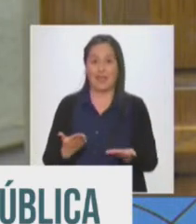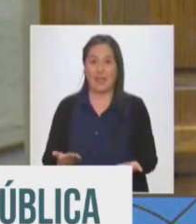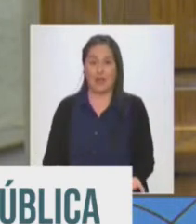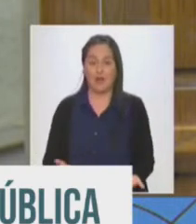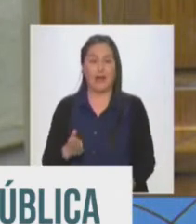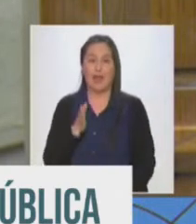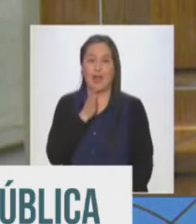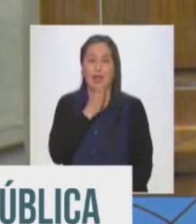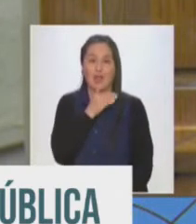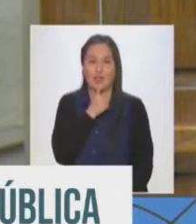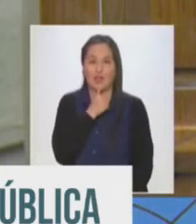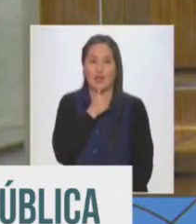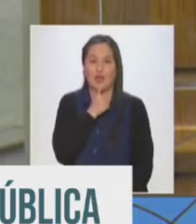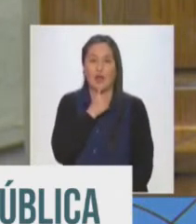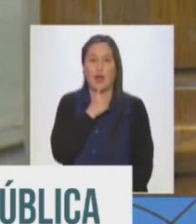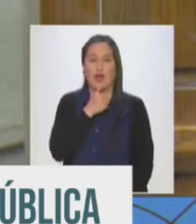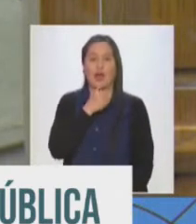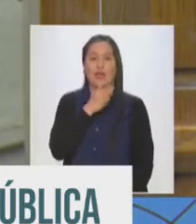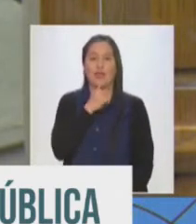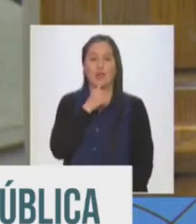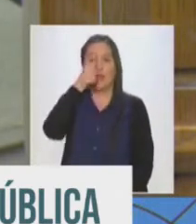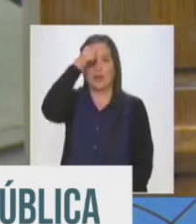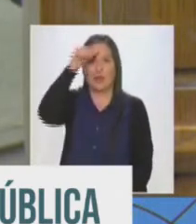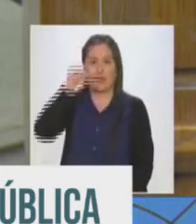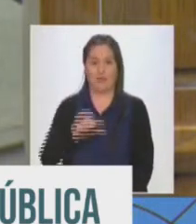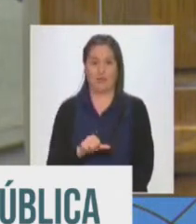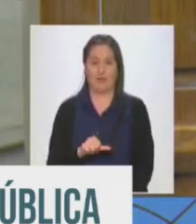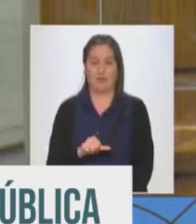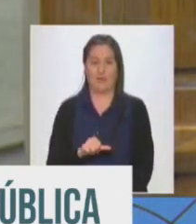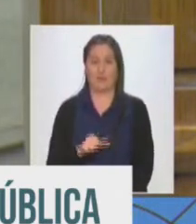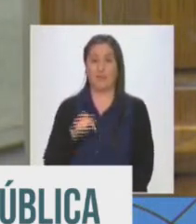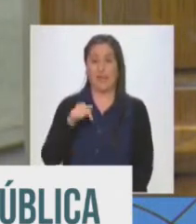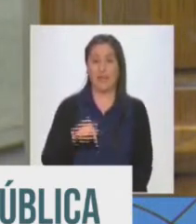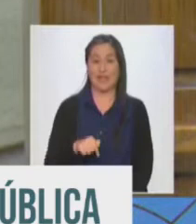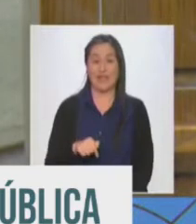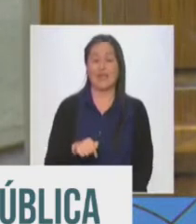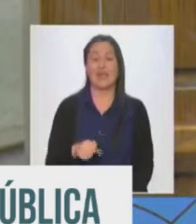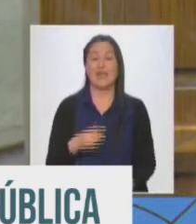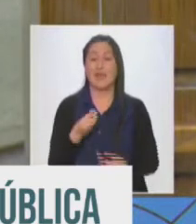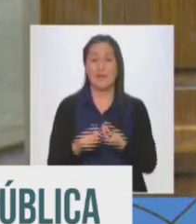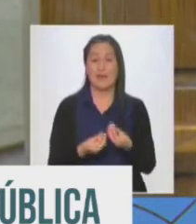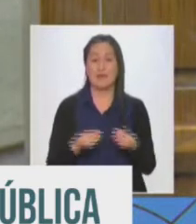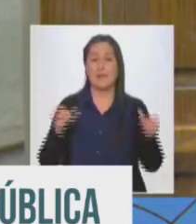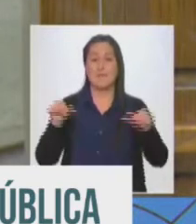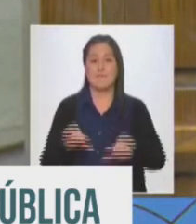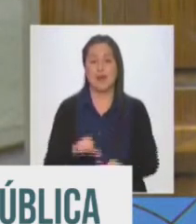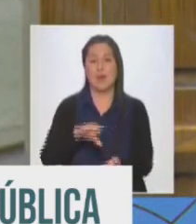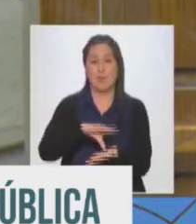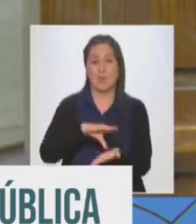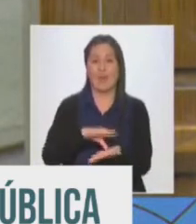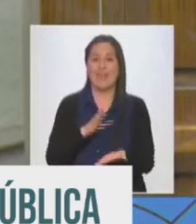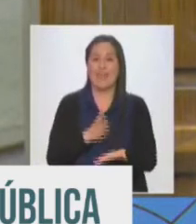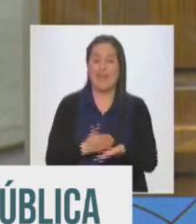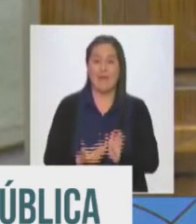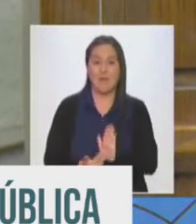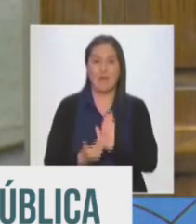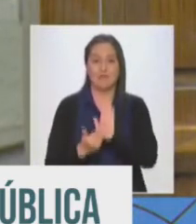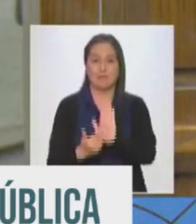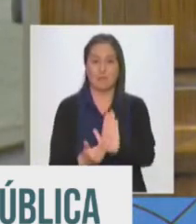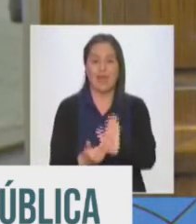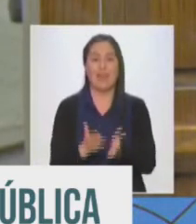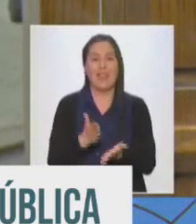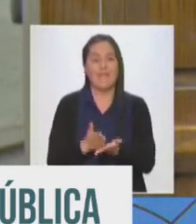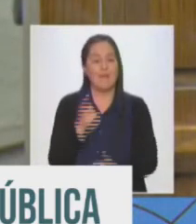impunidad. Aquí había una impunidad y creo que nos hace mal como país. Creo que tenemos que dar una señal. Creo que tenemos que